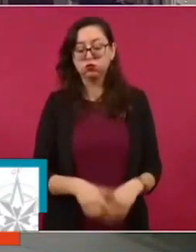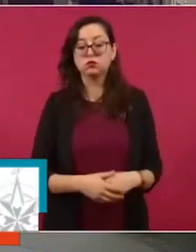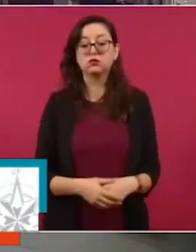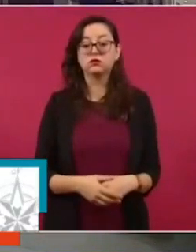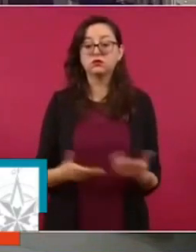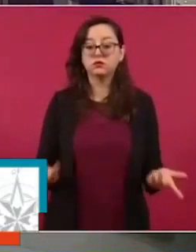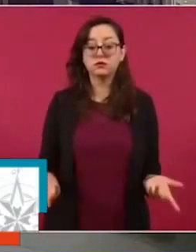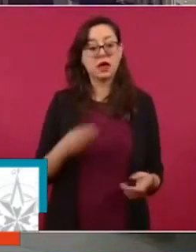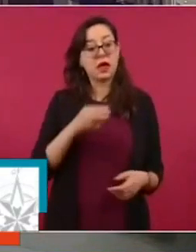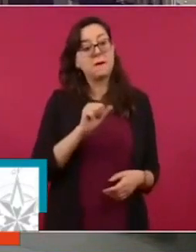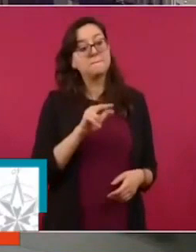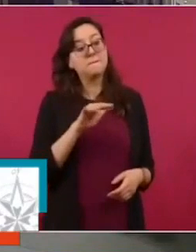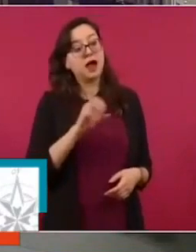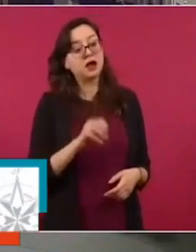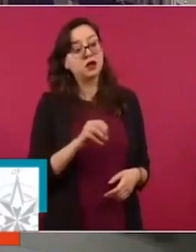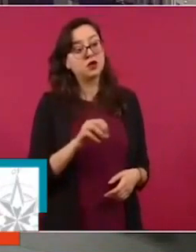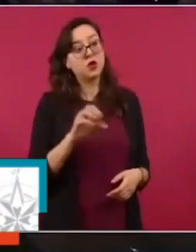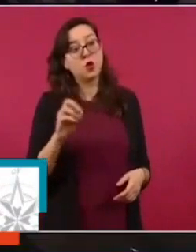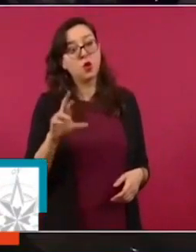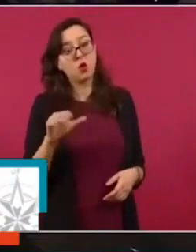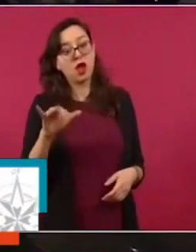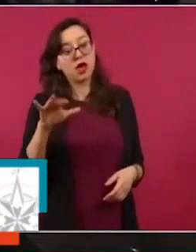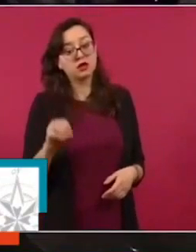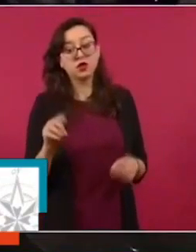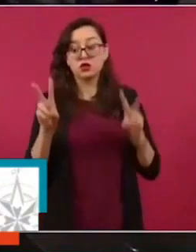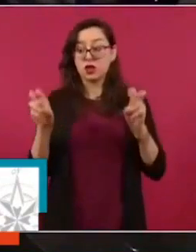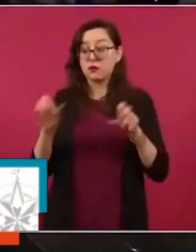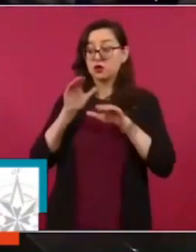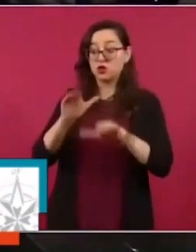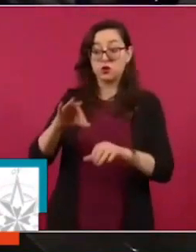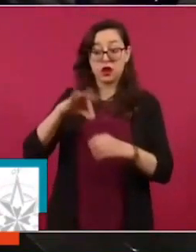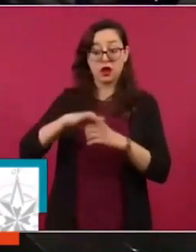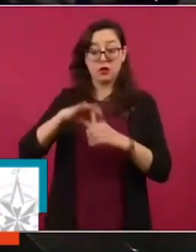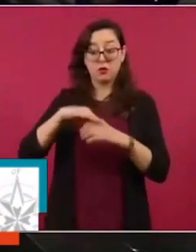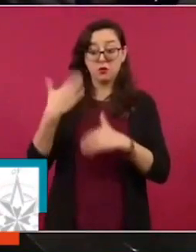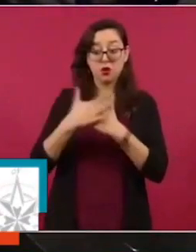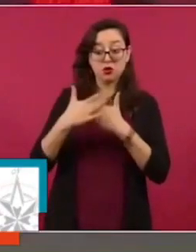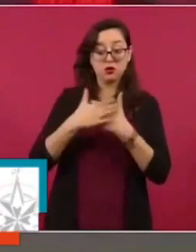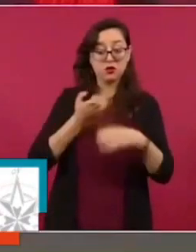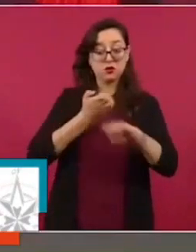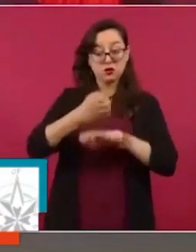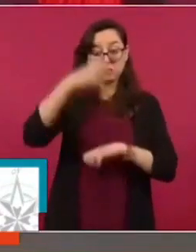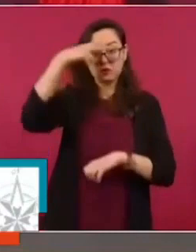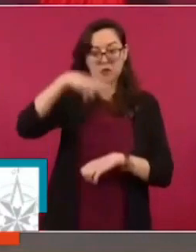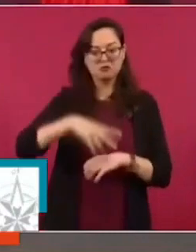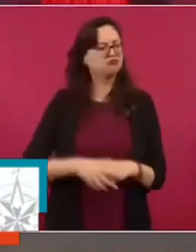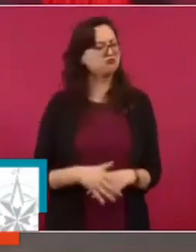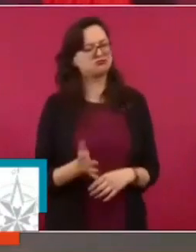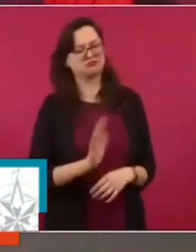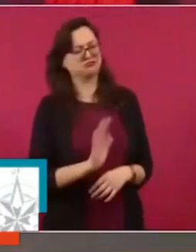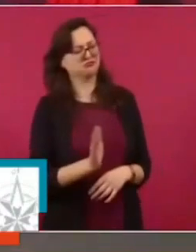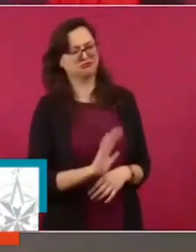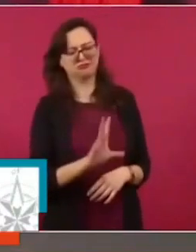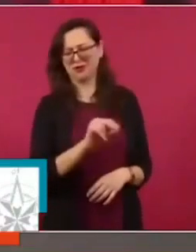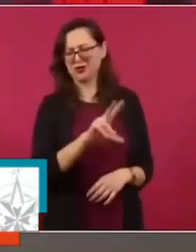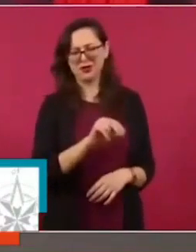cacharon y salieron y dijeron que no, bueno, pues que había sido una reunión, que no habían hablado nada del Estado de México. Imagínense, el coordinador de campaña y también el